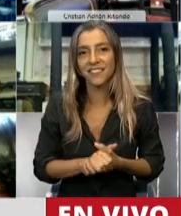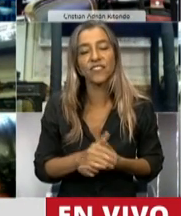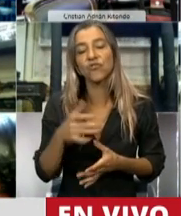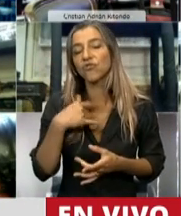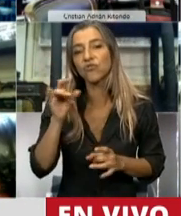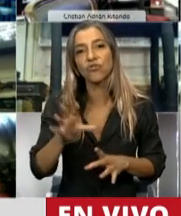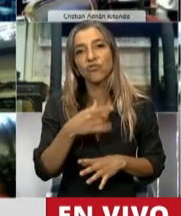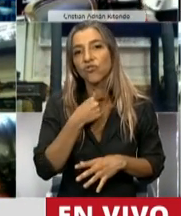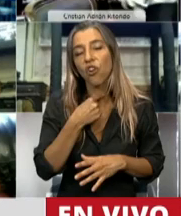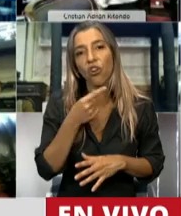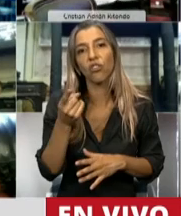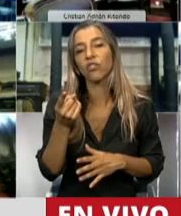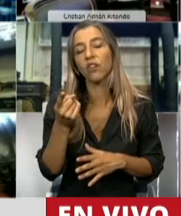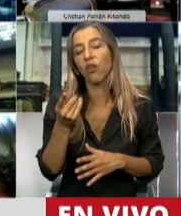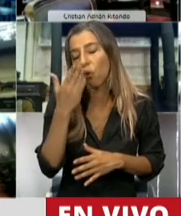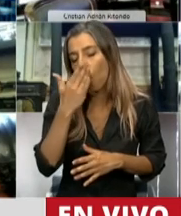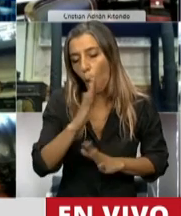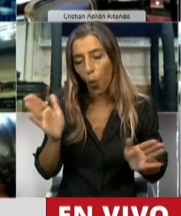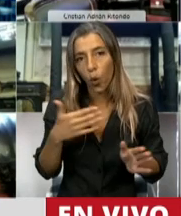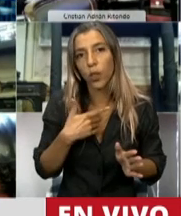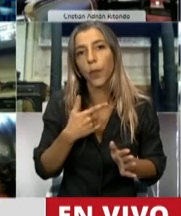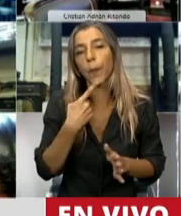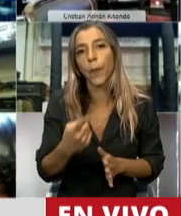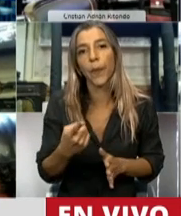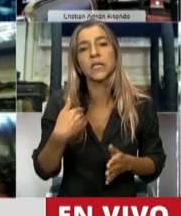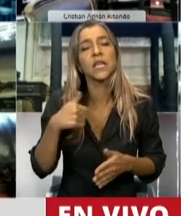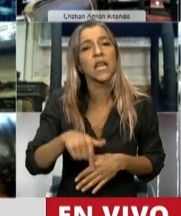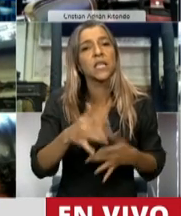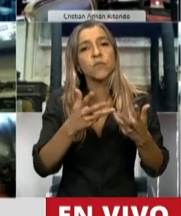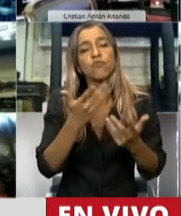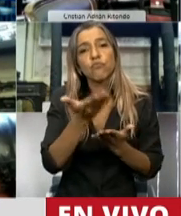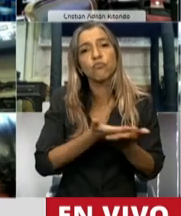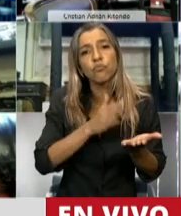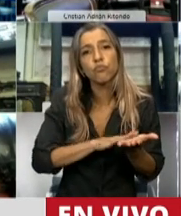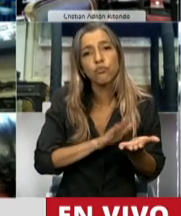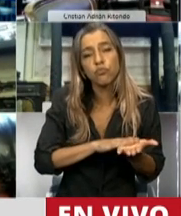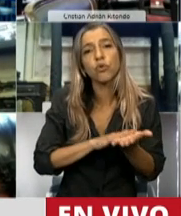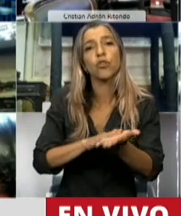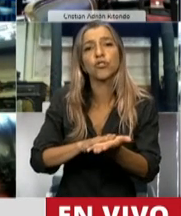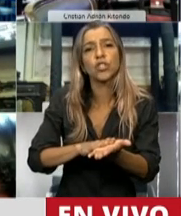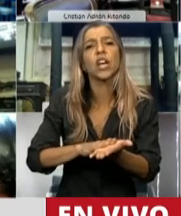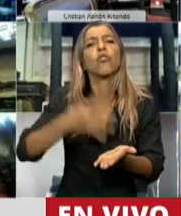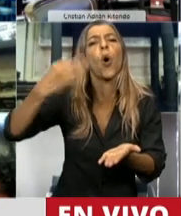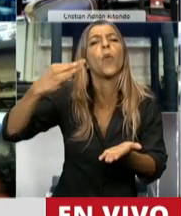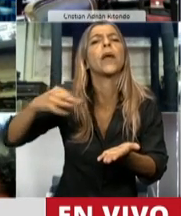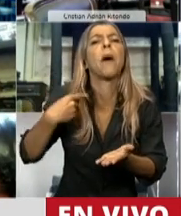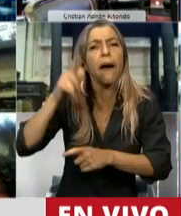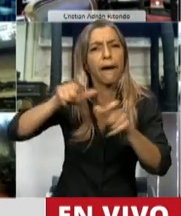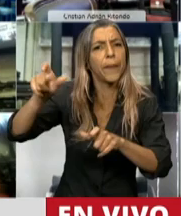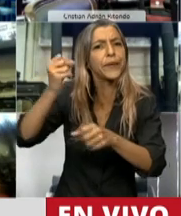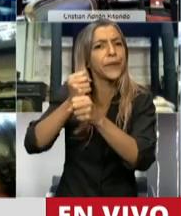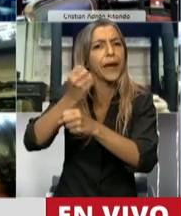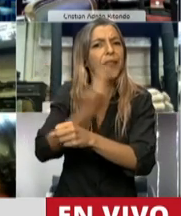con esto quiero terminar de que este proyecto lo que obliga a que funcionarios negligentes funcionarios